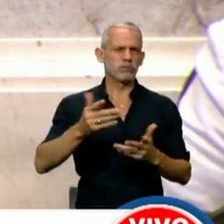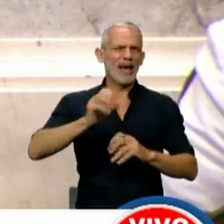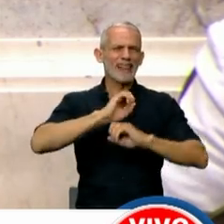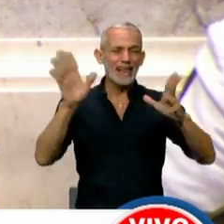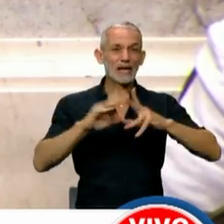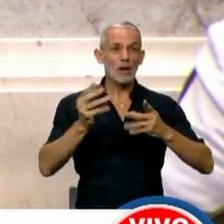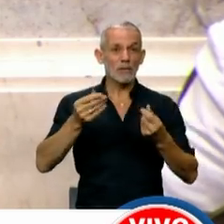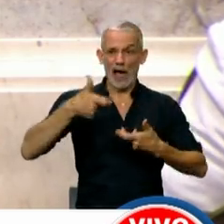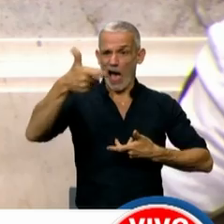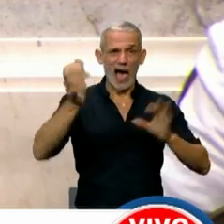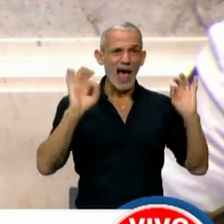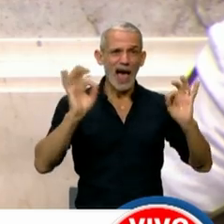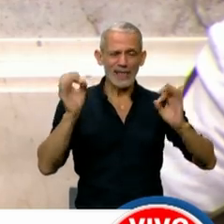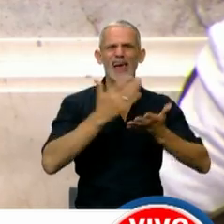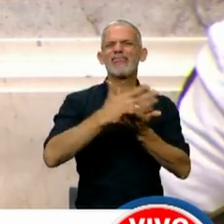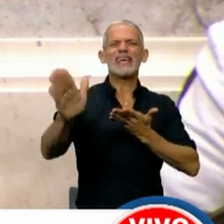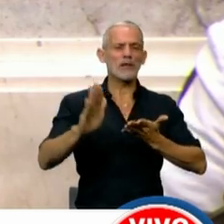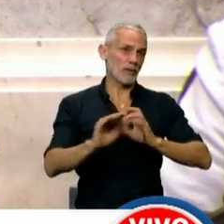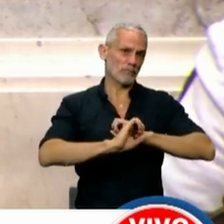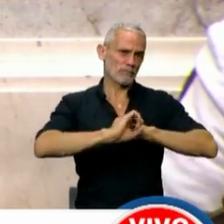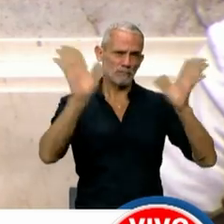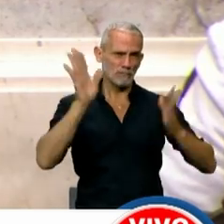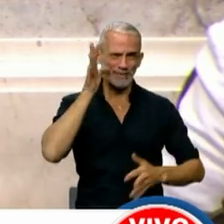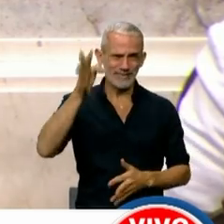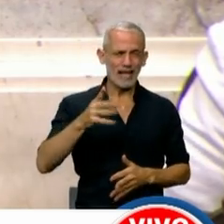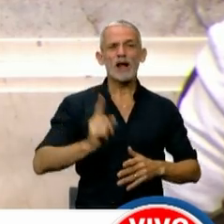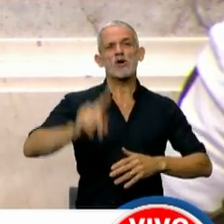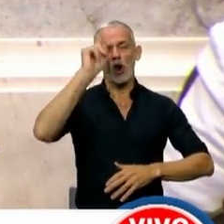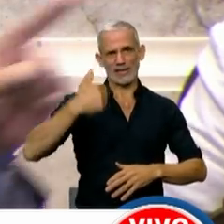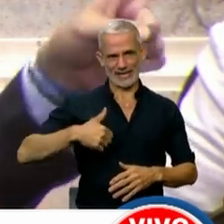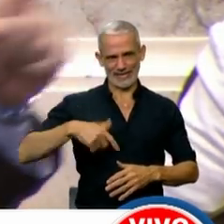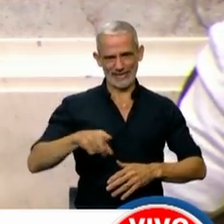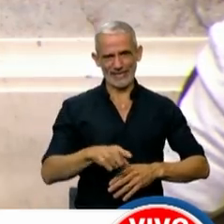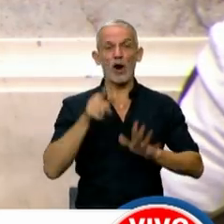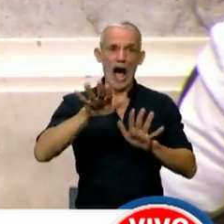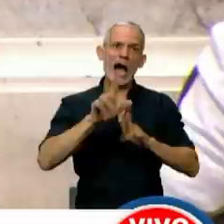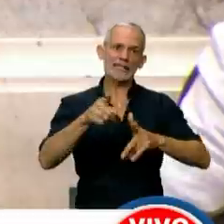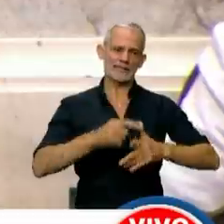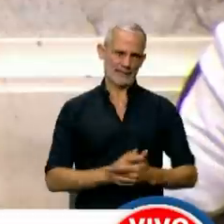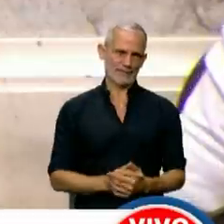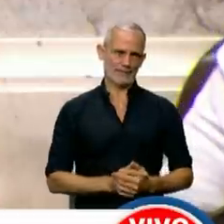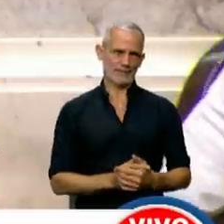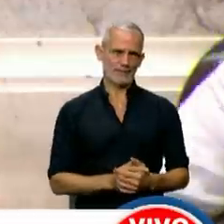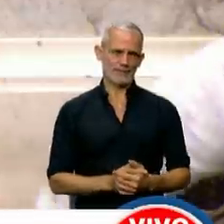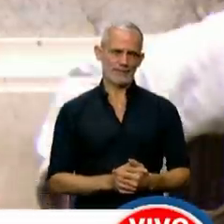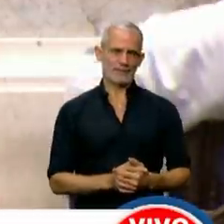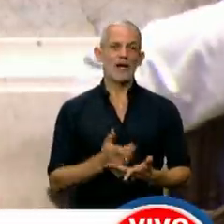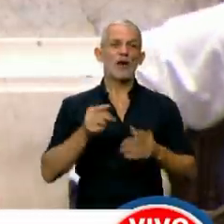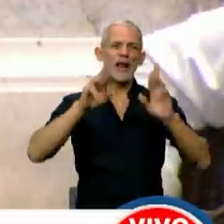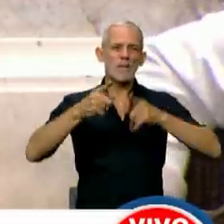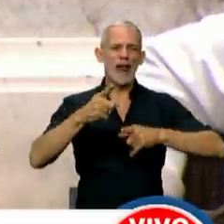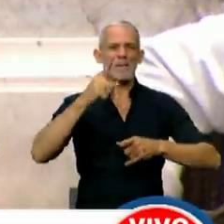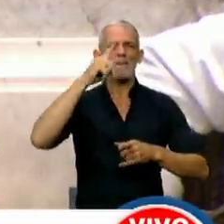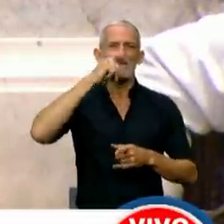desinversión y discriminación que hubo contra el norte argentino eso fue lo que hicieron con él con el plan